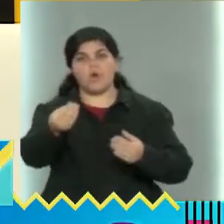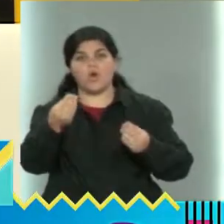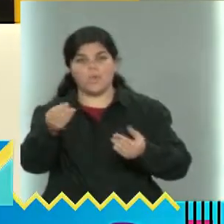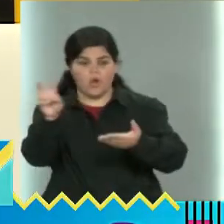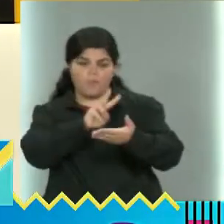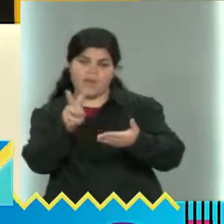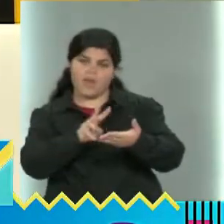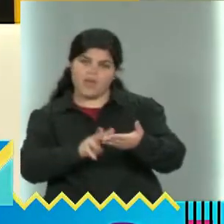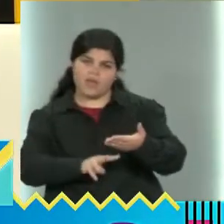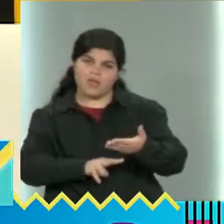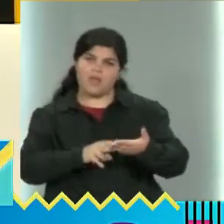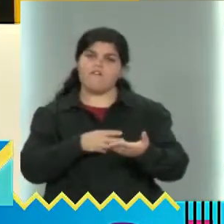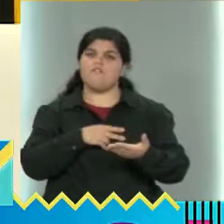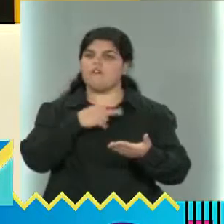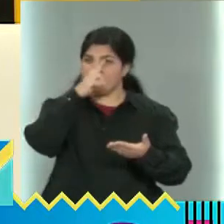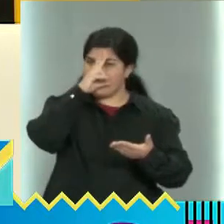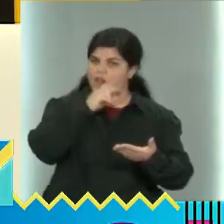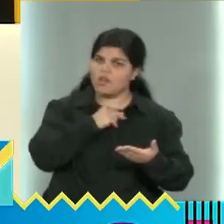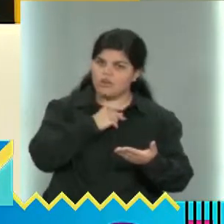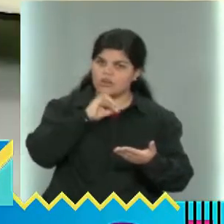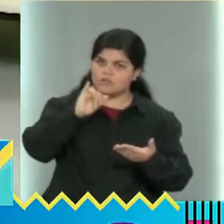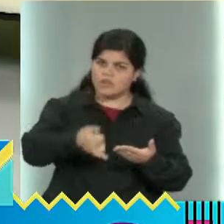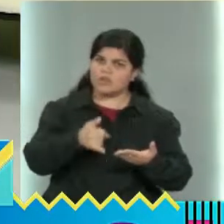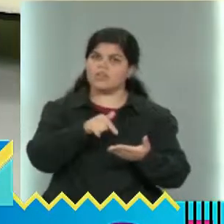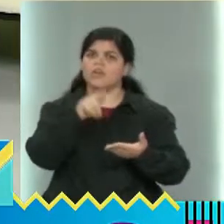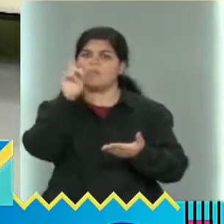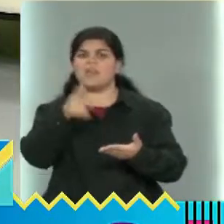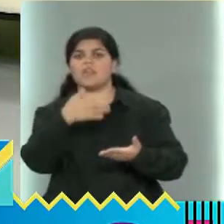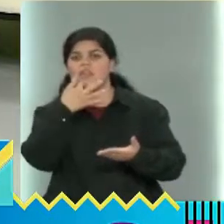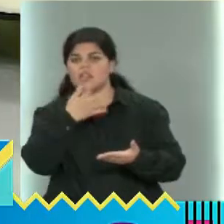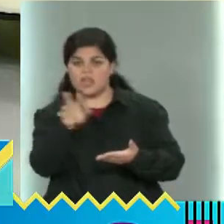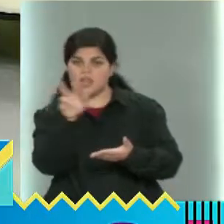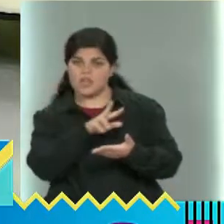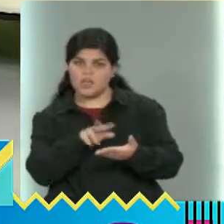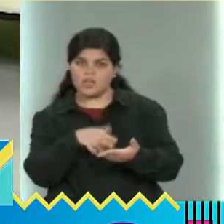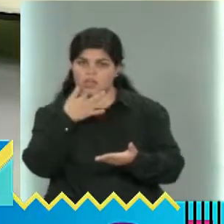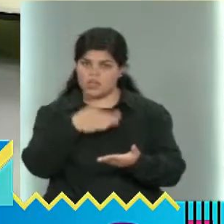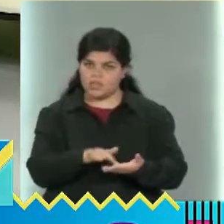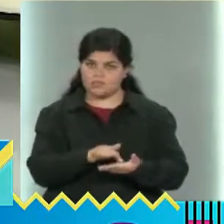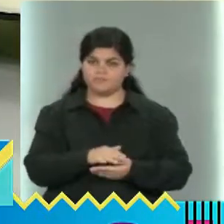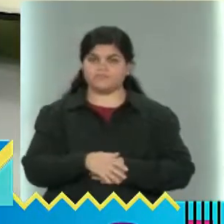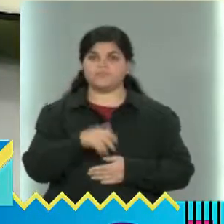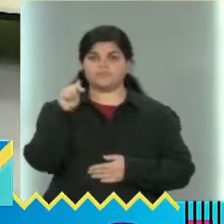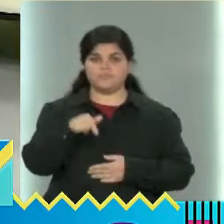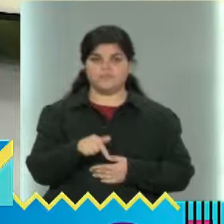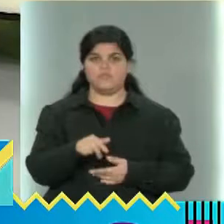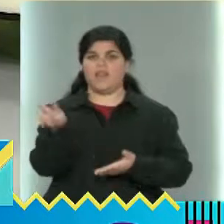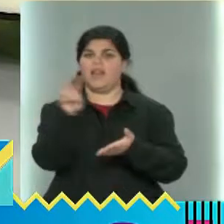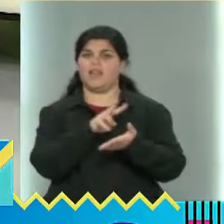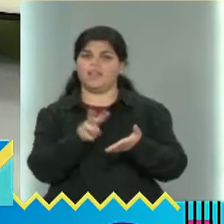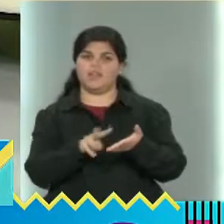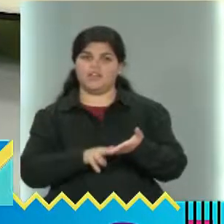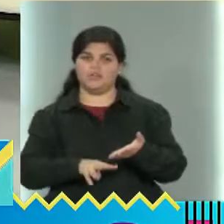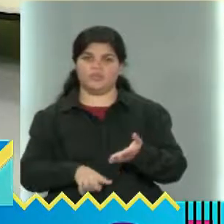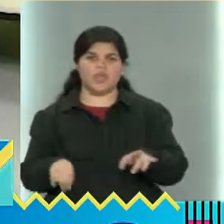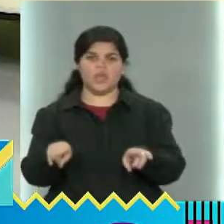de atesorarla, de entenderla. Por eso yo decía que la obra literaria te para en un lugar que no lo